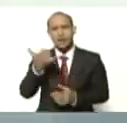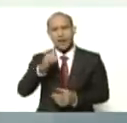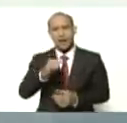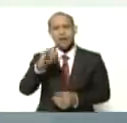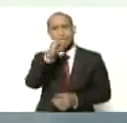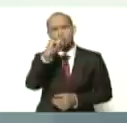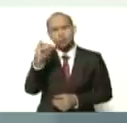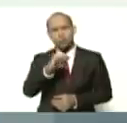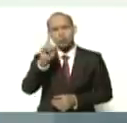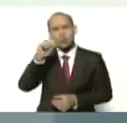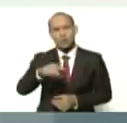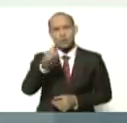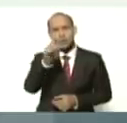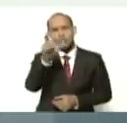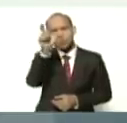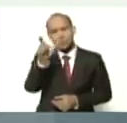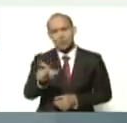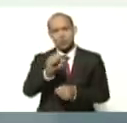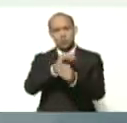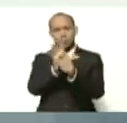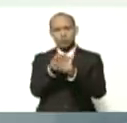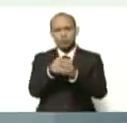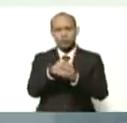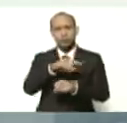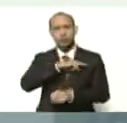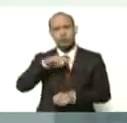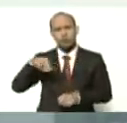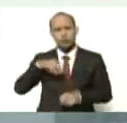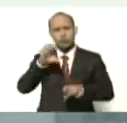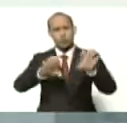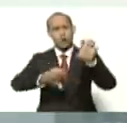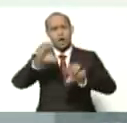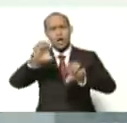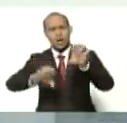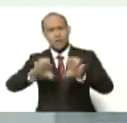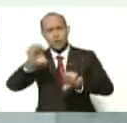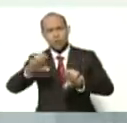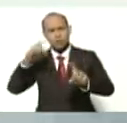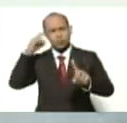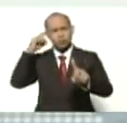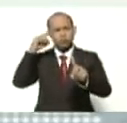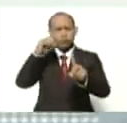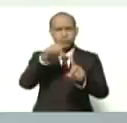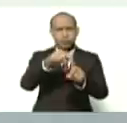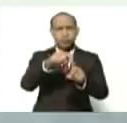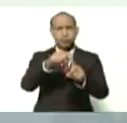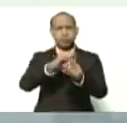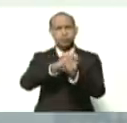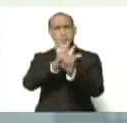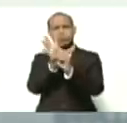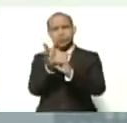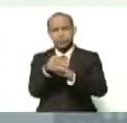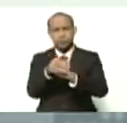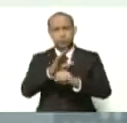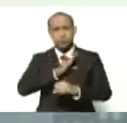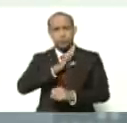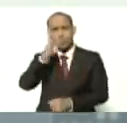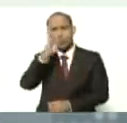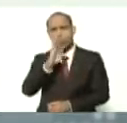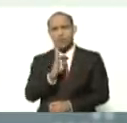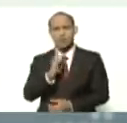zulia hemos estado evaluando precisamente la variante brasilera